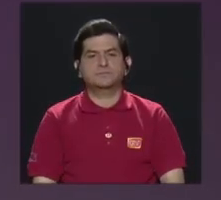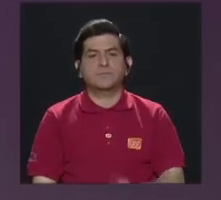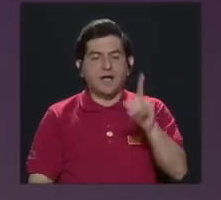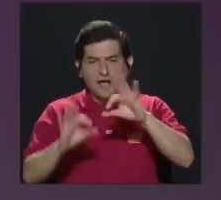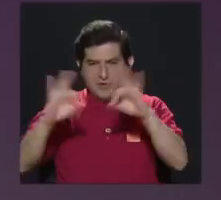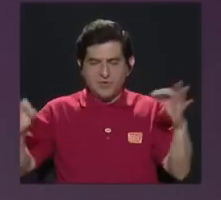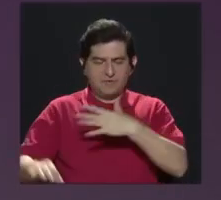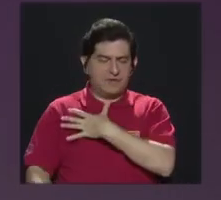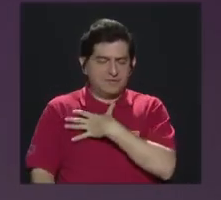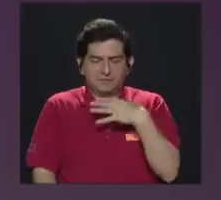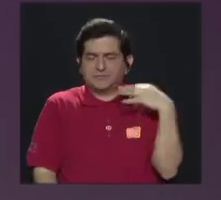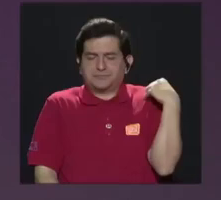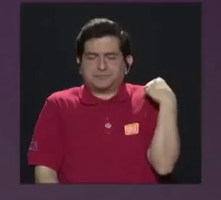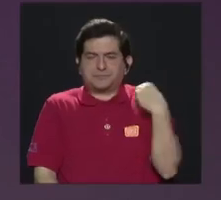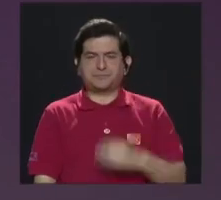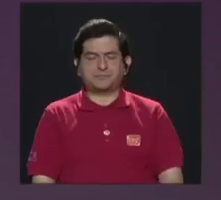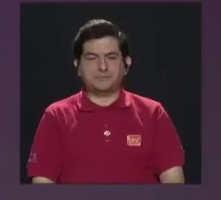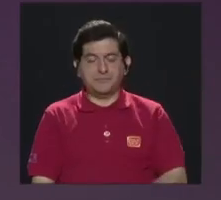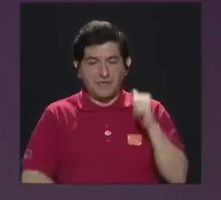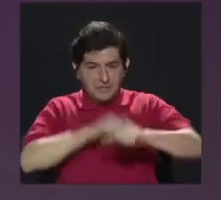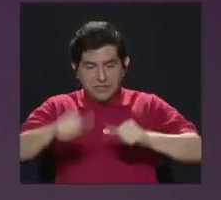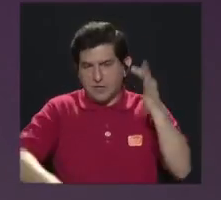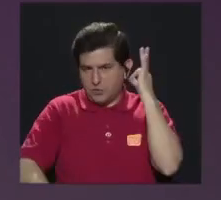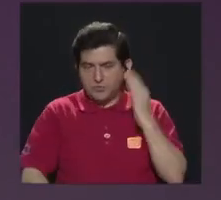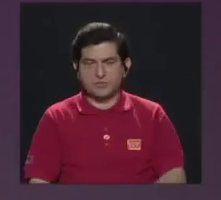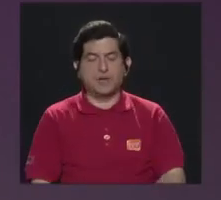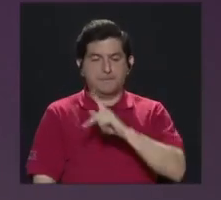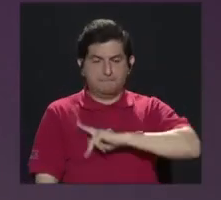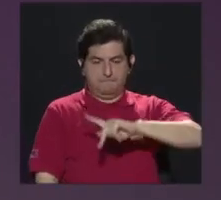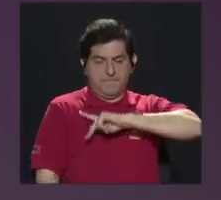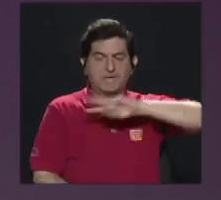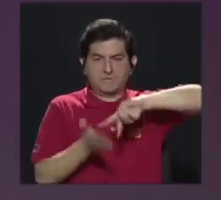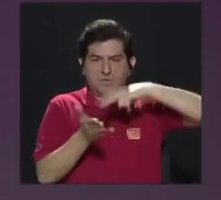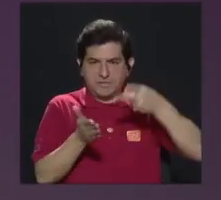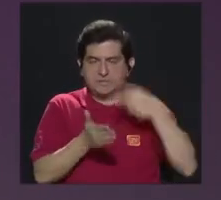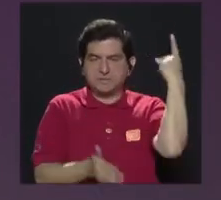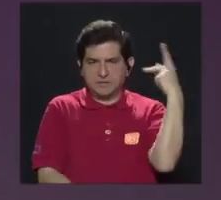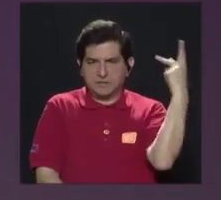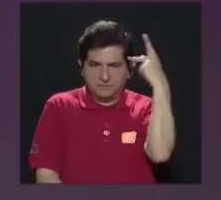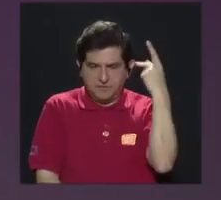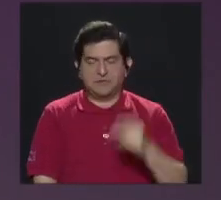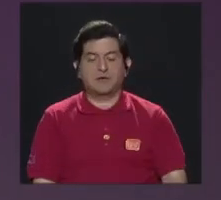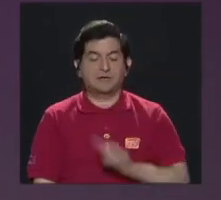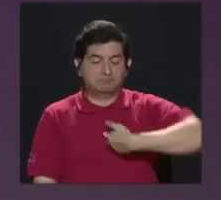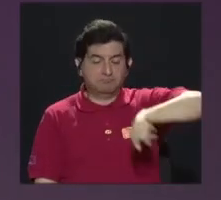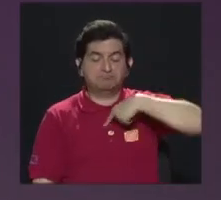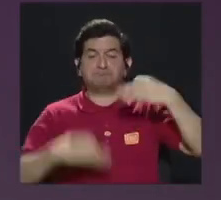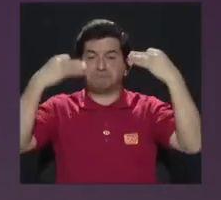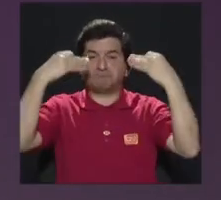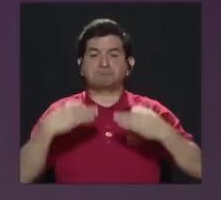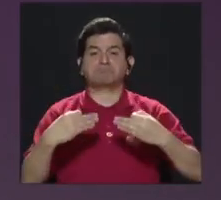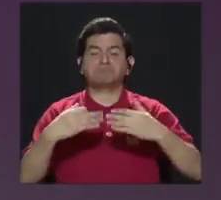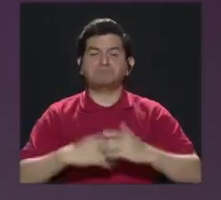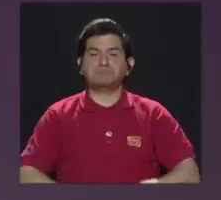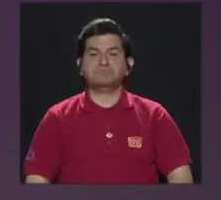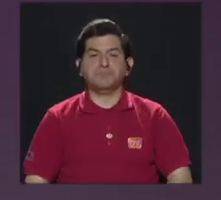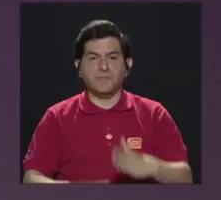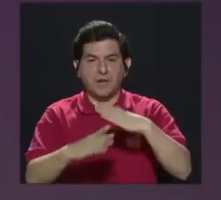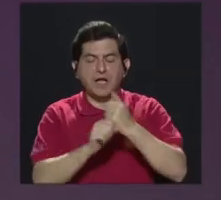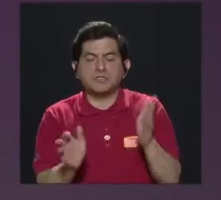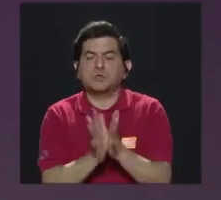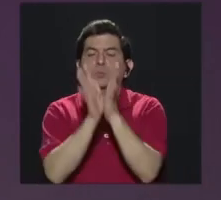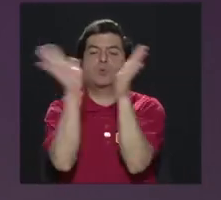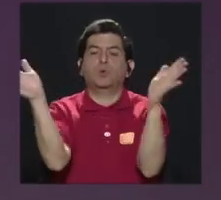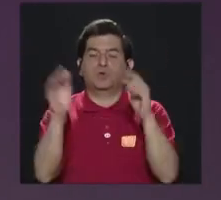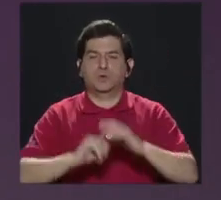frase que a mí me gusta mucho, que feminista, que es lo personal es político. Entonces, por eso nosotras decidimos hacerlo